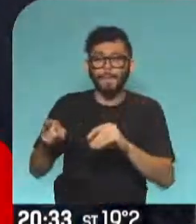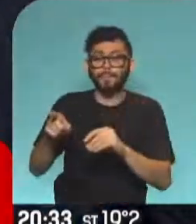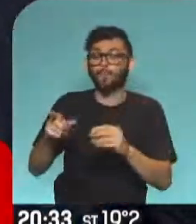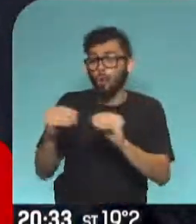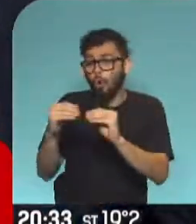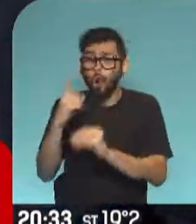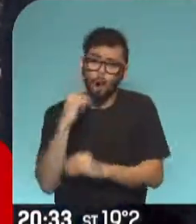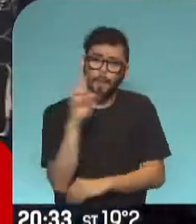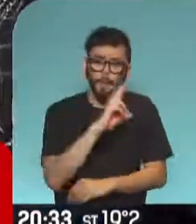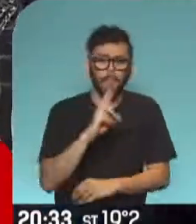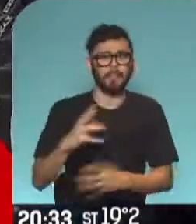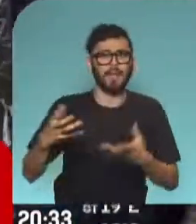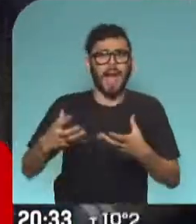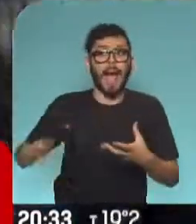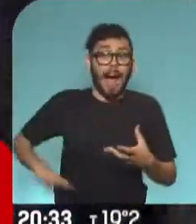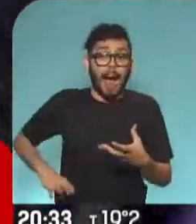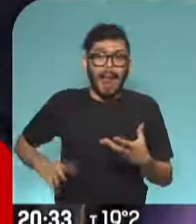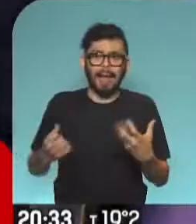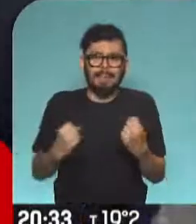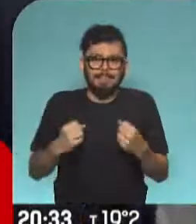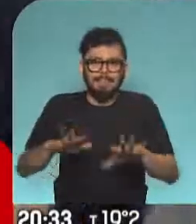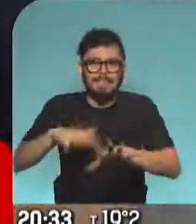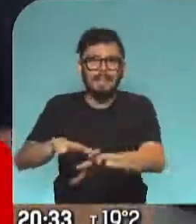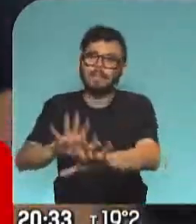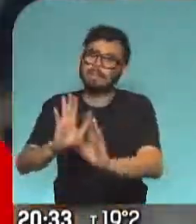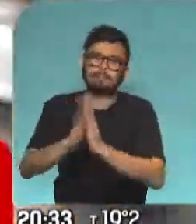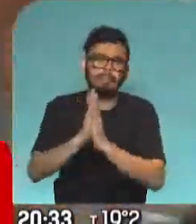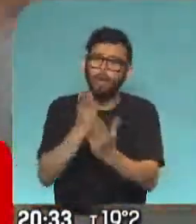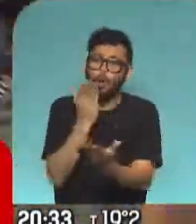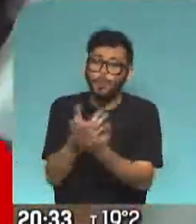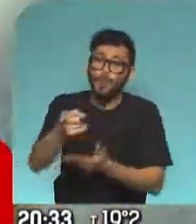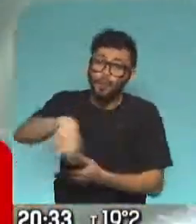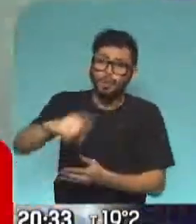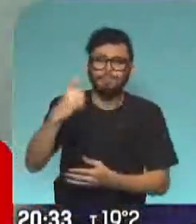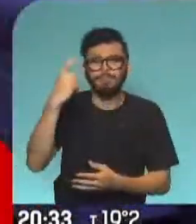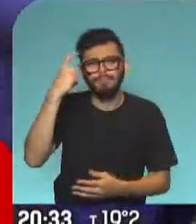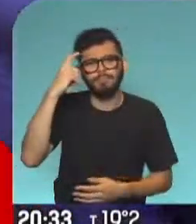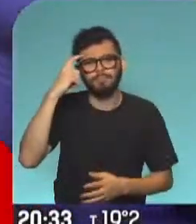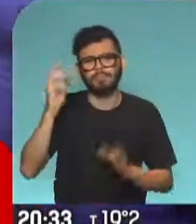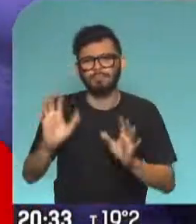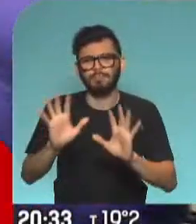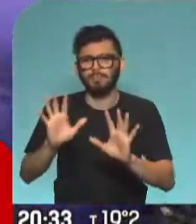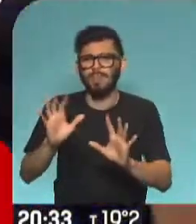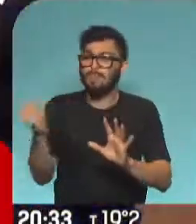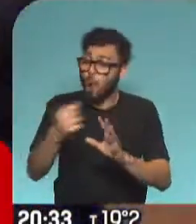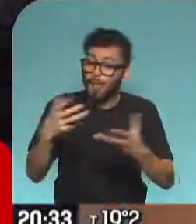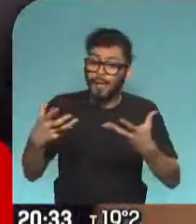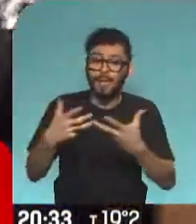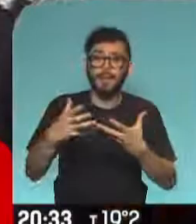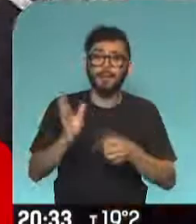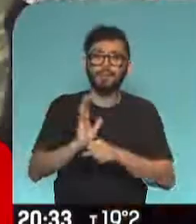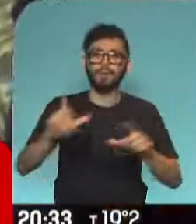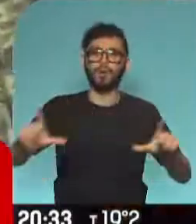compañeras que tienen ganas de ocupar el espacio público pero les pido que reflexionen acerca de la importancia de ser claros en el mensaje porque quien